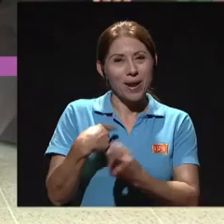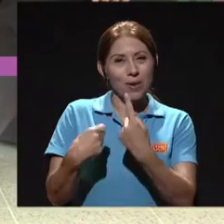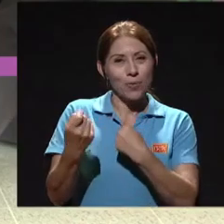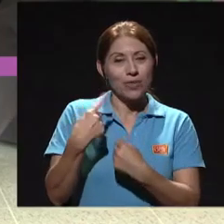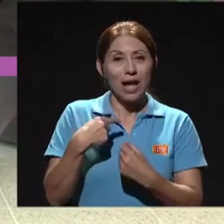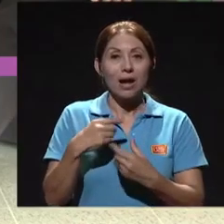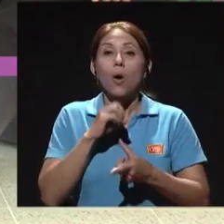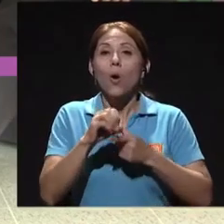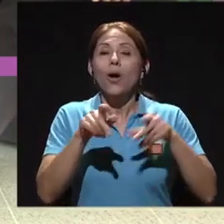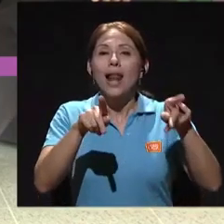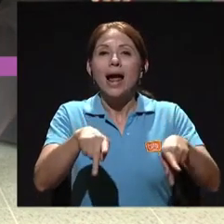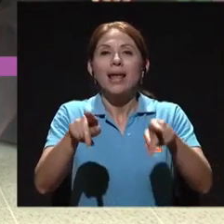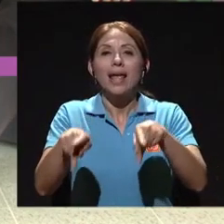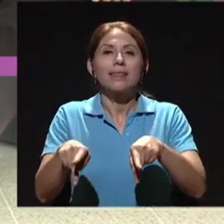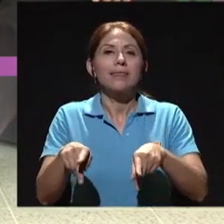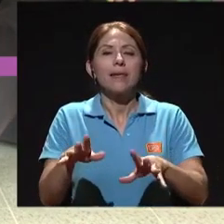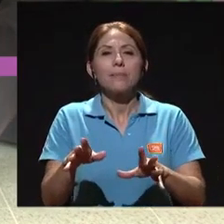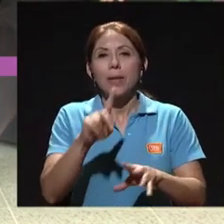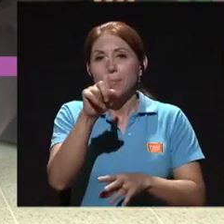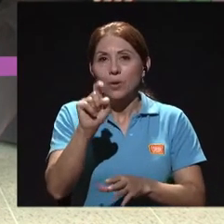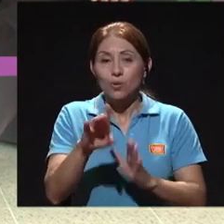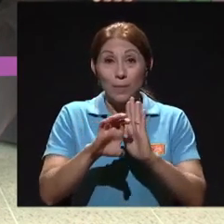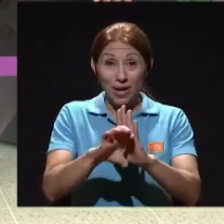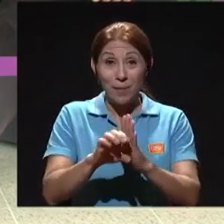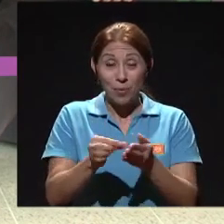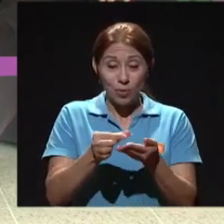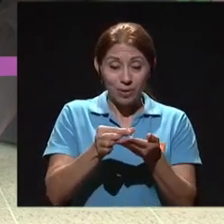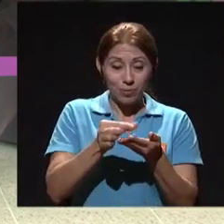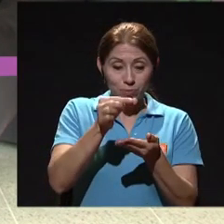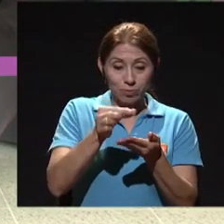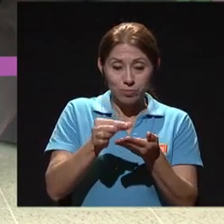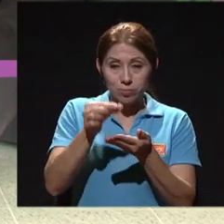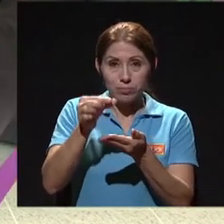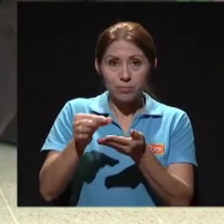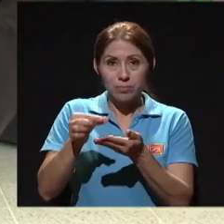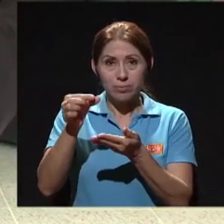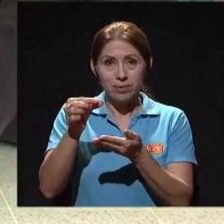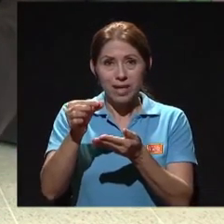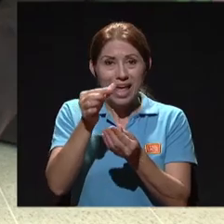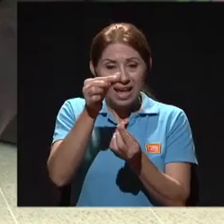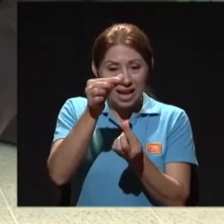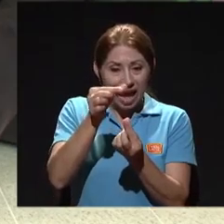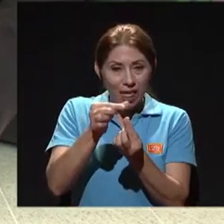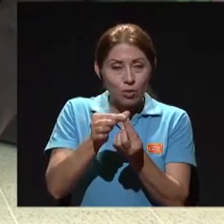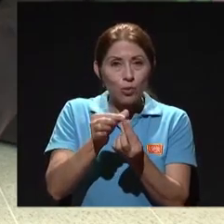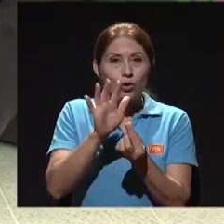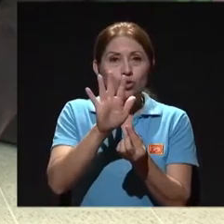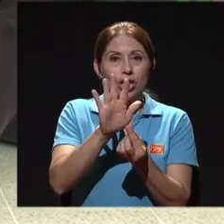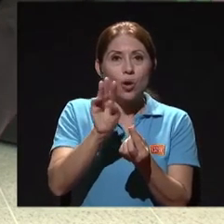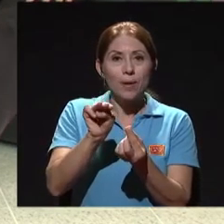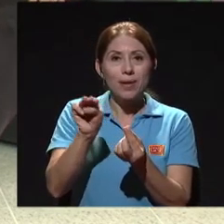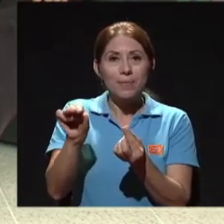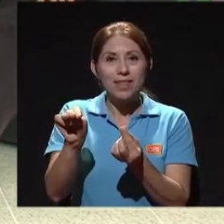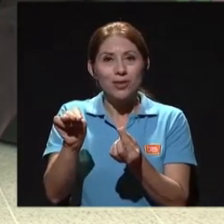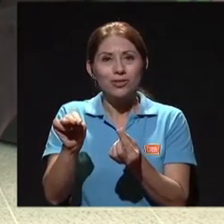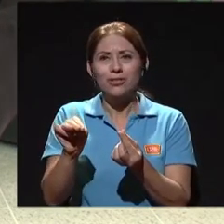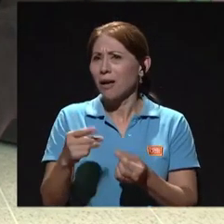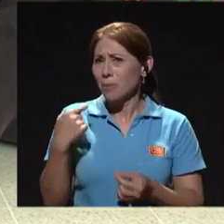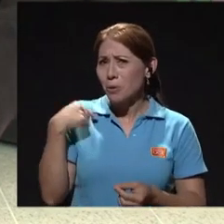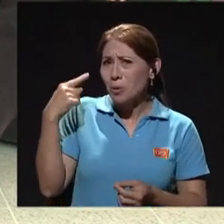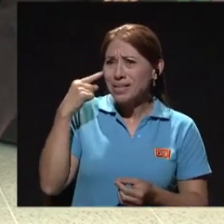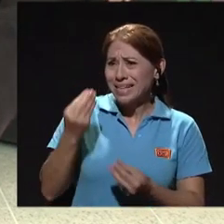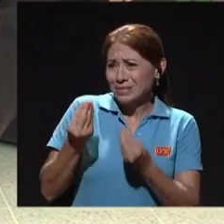la gente le pregunta, mire, qué sé yo, en cada tubito, por ejemplo, son 5 mililitros de sangre en promedio lo que entra. Pero uno se imagina que es un montón.